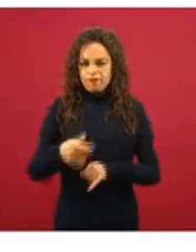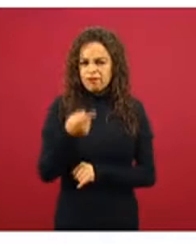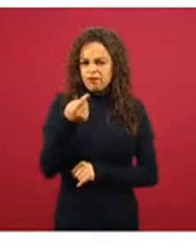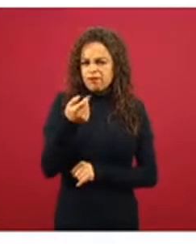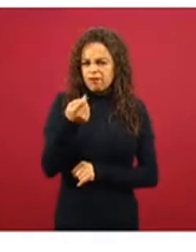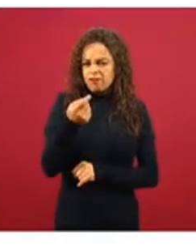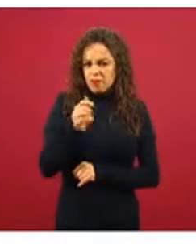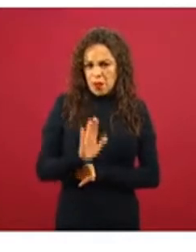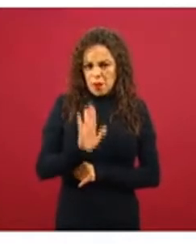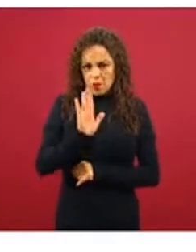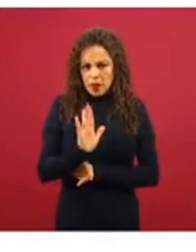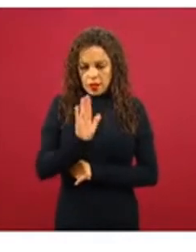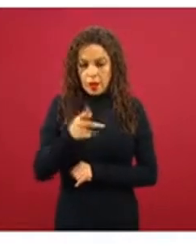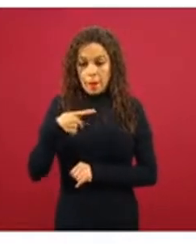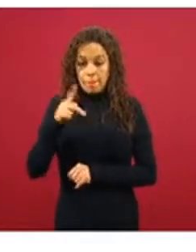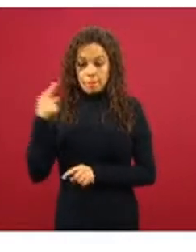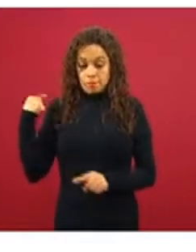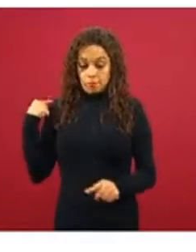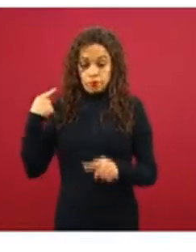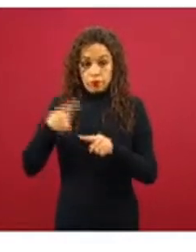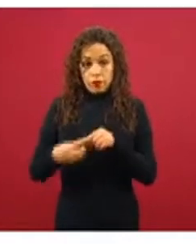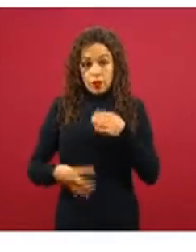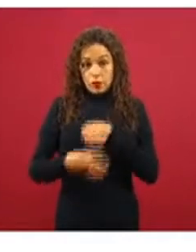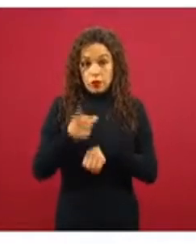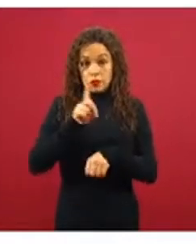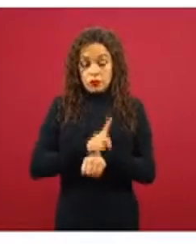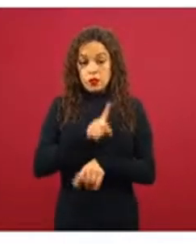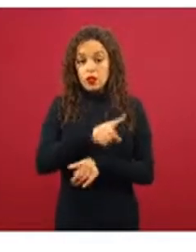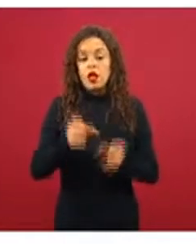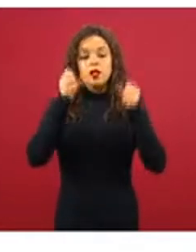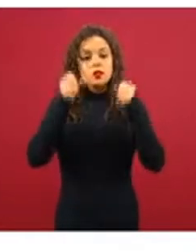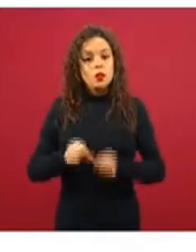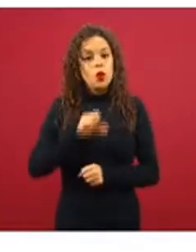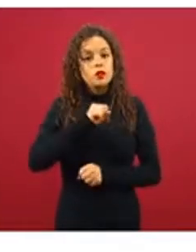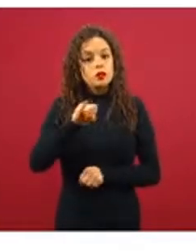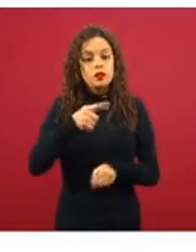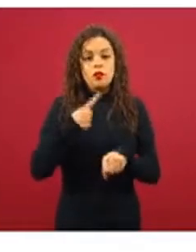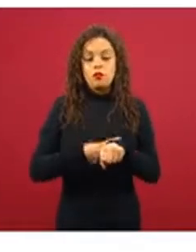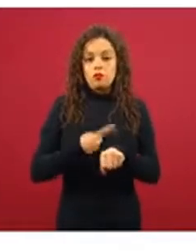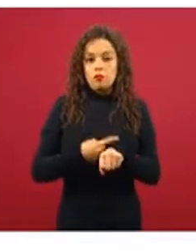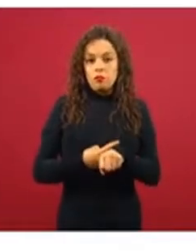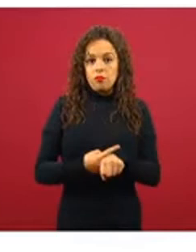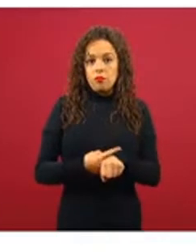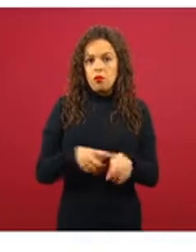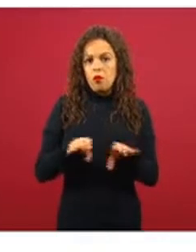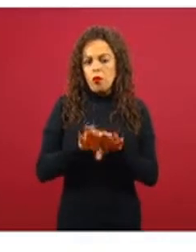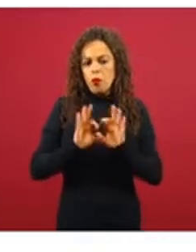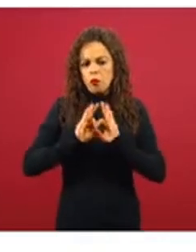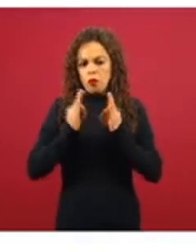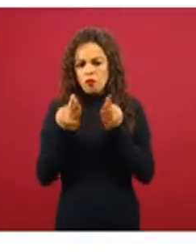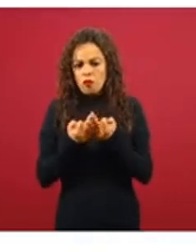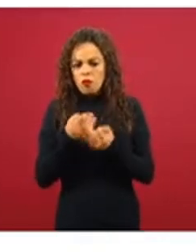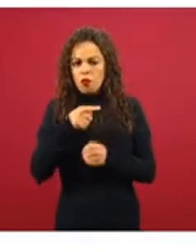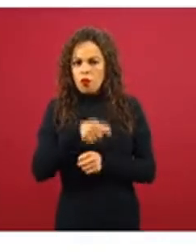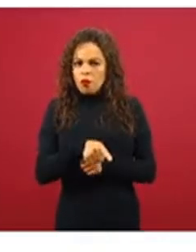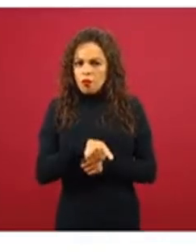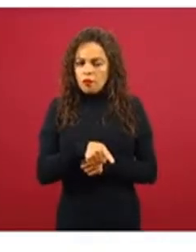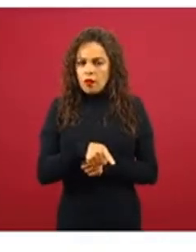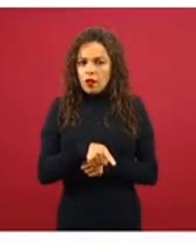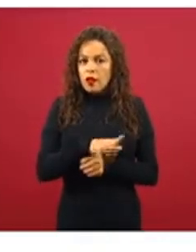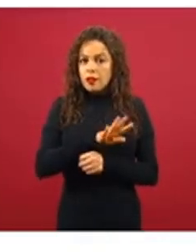casos confirmados en los últimos 14 días, es decir, cómo se está comportando la carga de enfermedad, la cantidad de casos